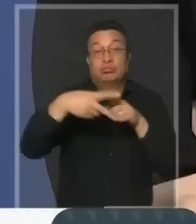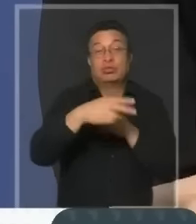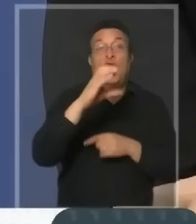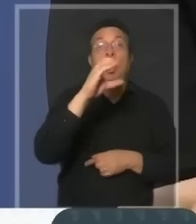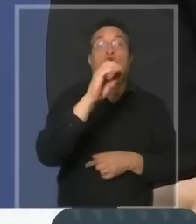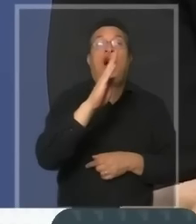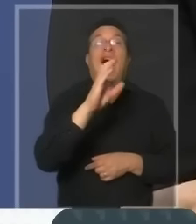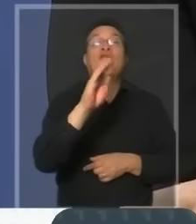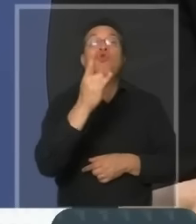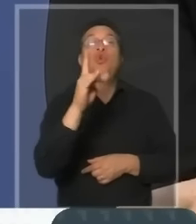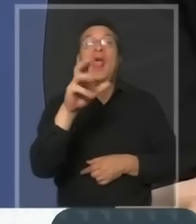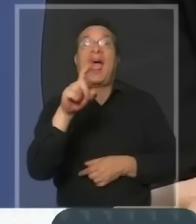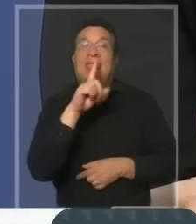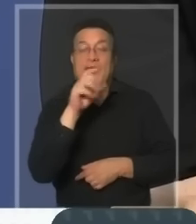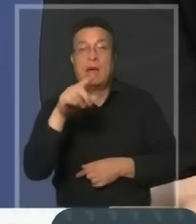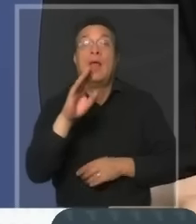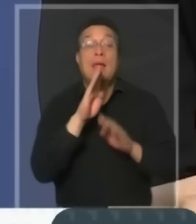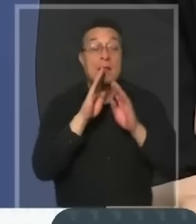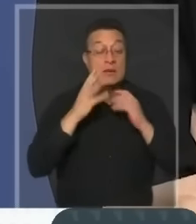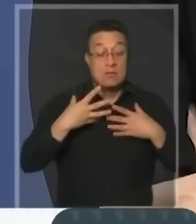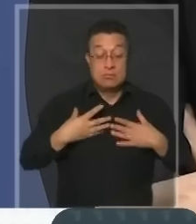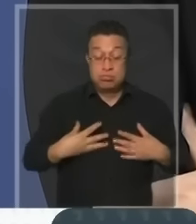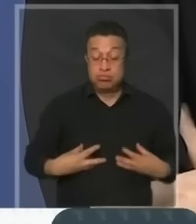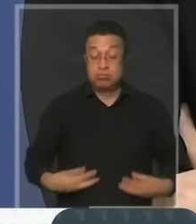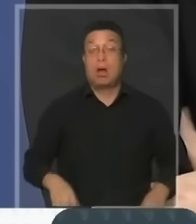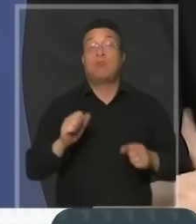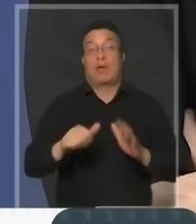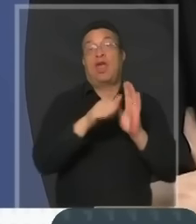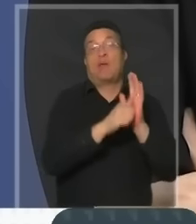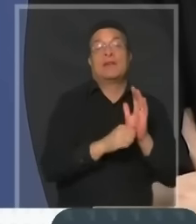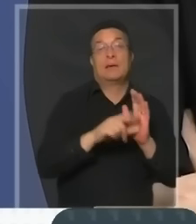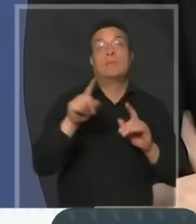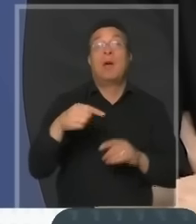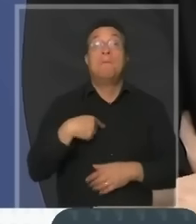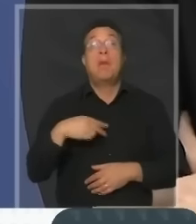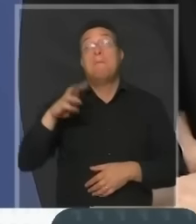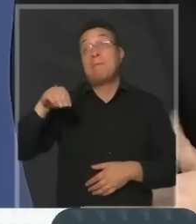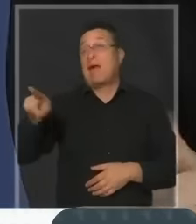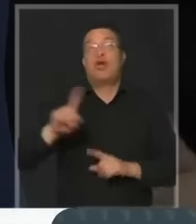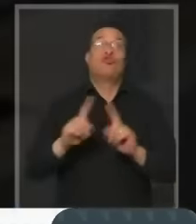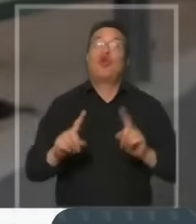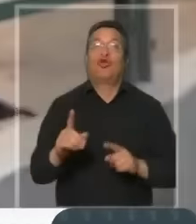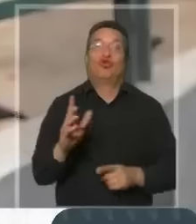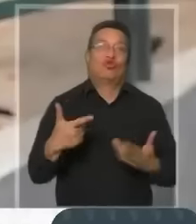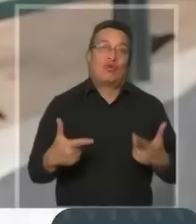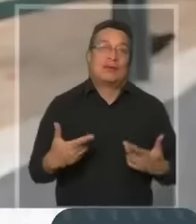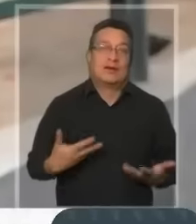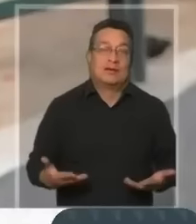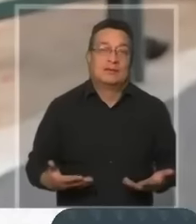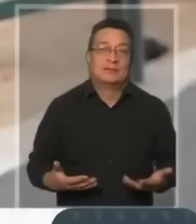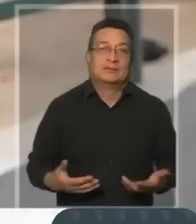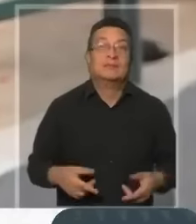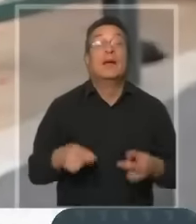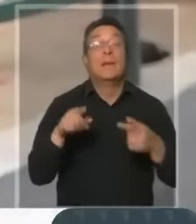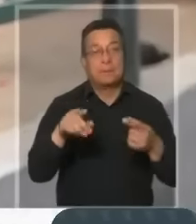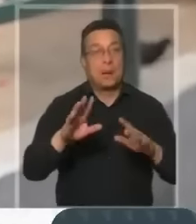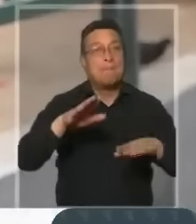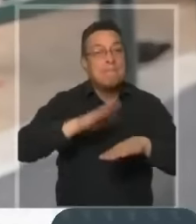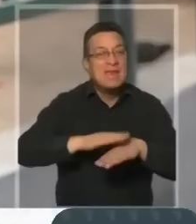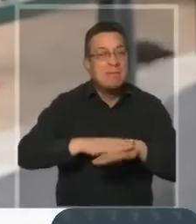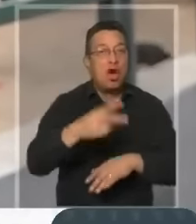necesitan limpiarse de esos tratamientos para poder ser operados, que no era la situación de mi madre, afortunadamente. De hecho, deben pasar al menos